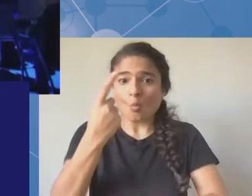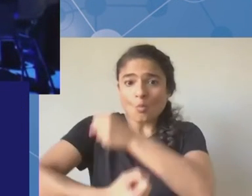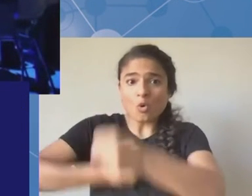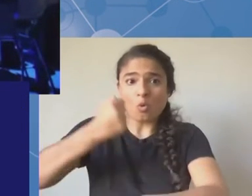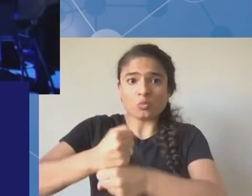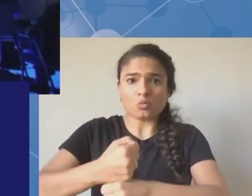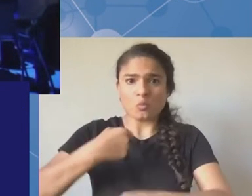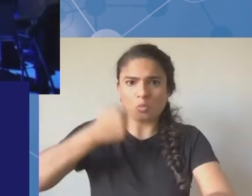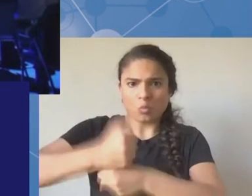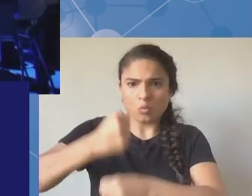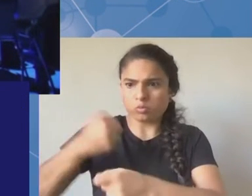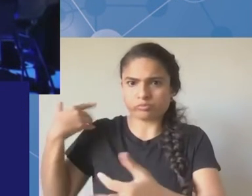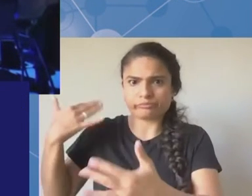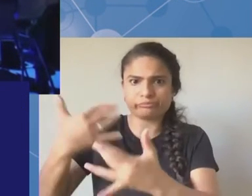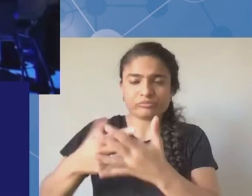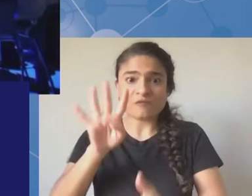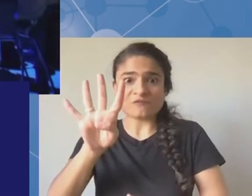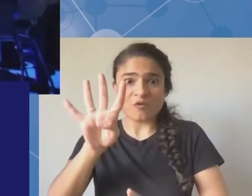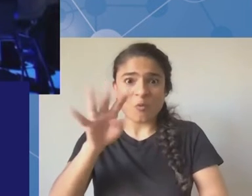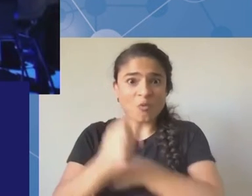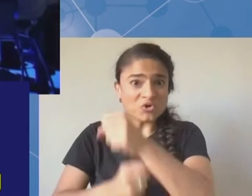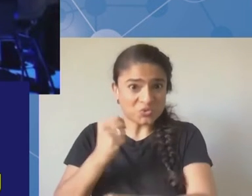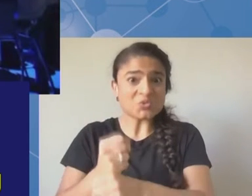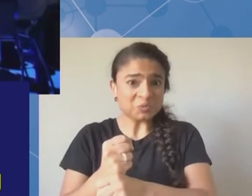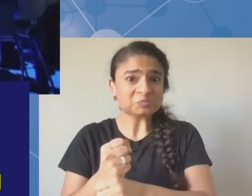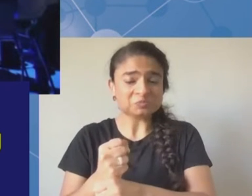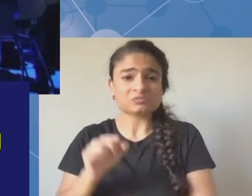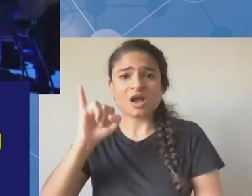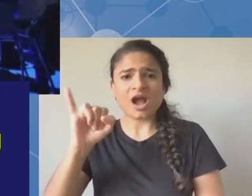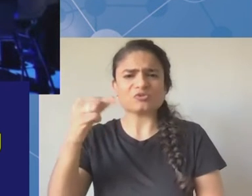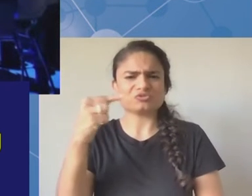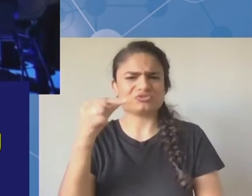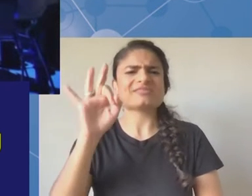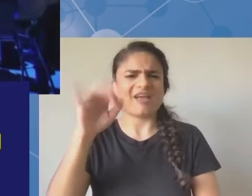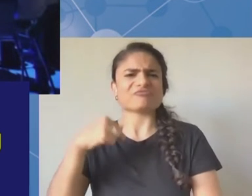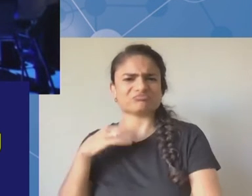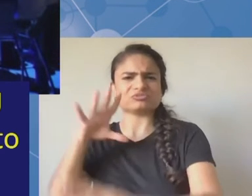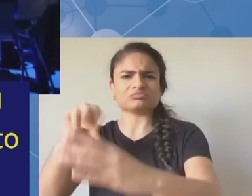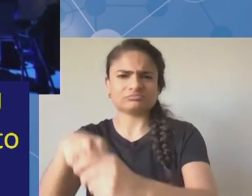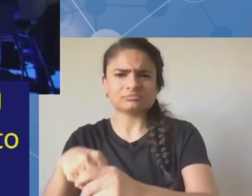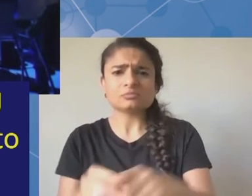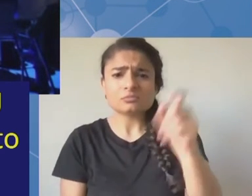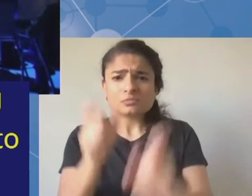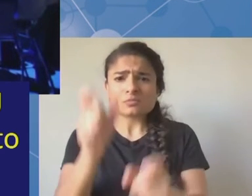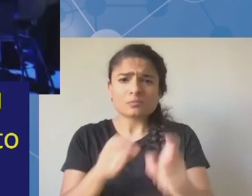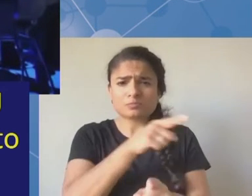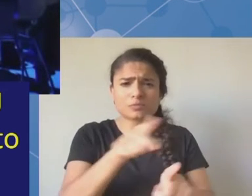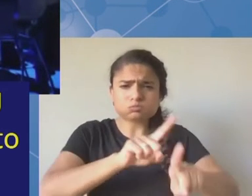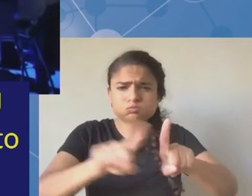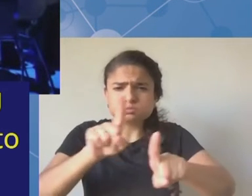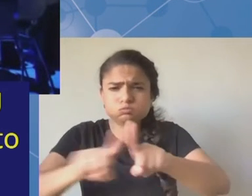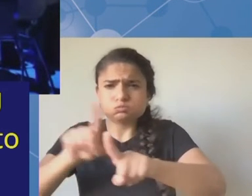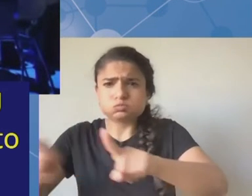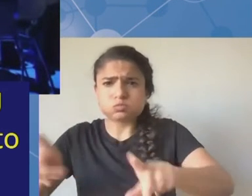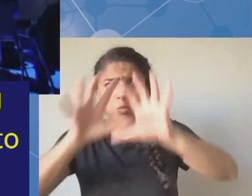de Asia y el Pacífico, y me gustaría agradecer el esfuerzo